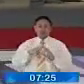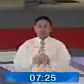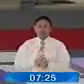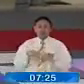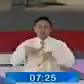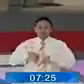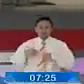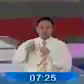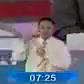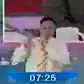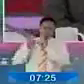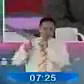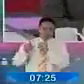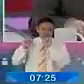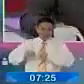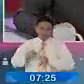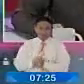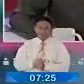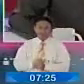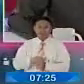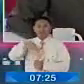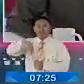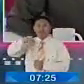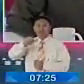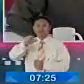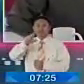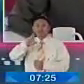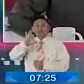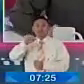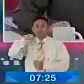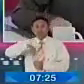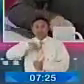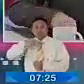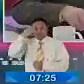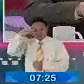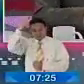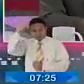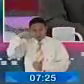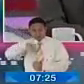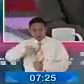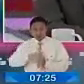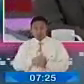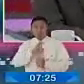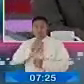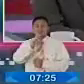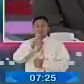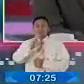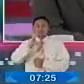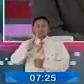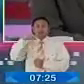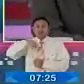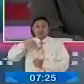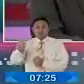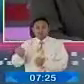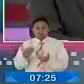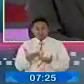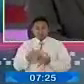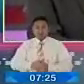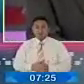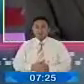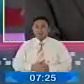Vamos a charlar con el señor ministro José Gabriel Martínez. Soy Roberto Álvarez Vandenberg desde la Estación Central en la ciudad de Quito. Un placer saludarle.